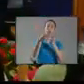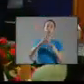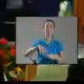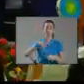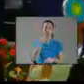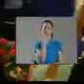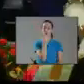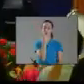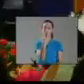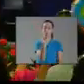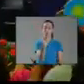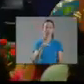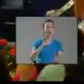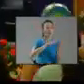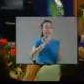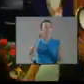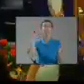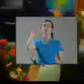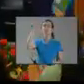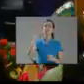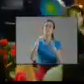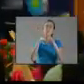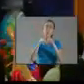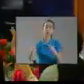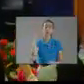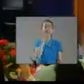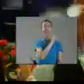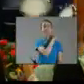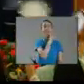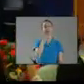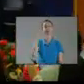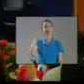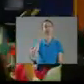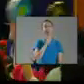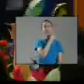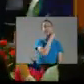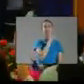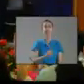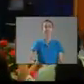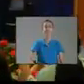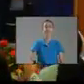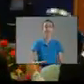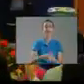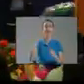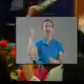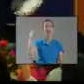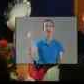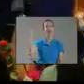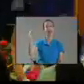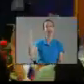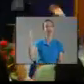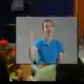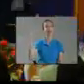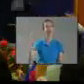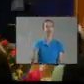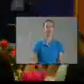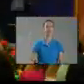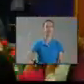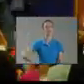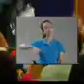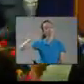pueblo redimido, la gloria de tu nombre cantaré. el